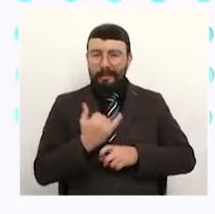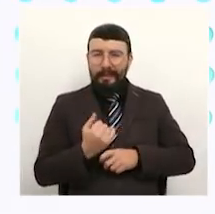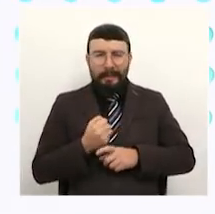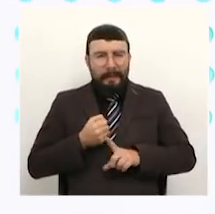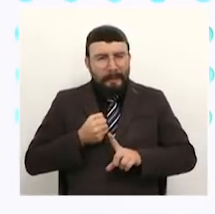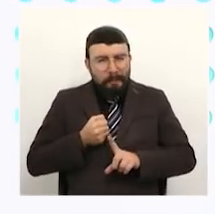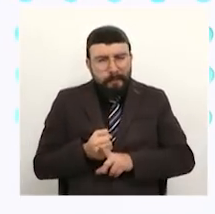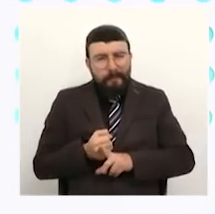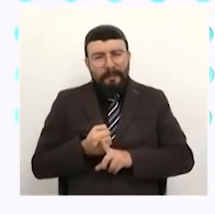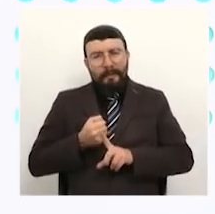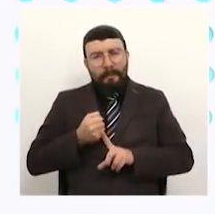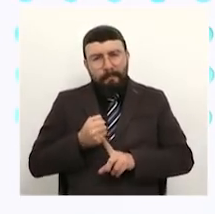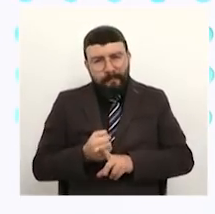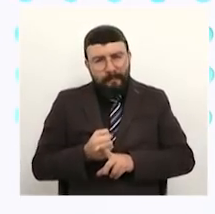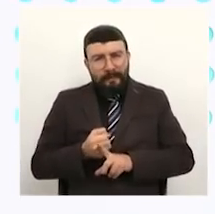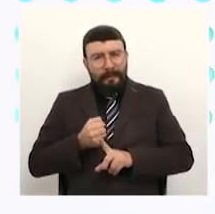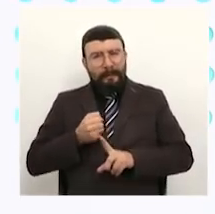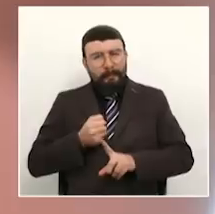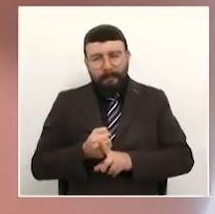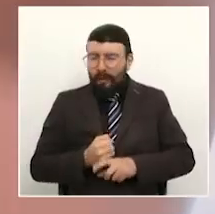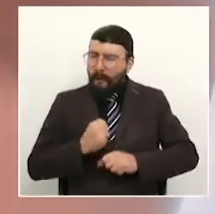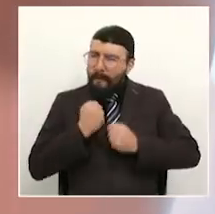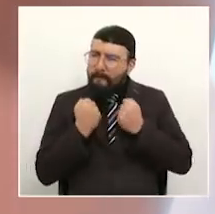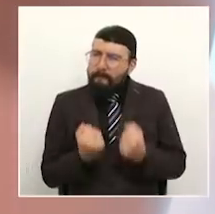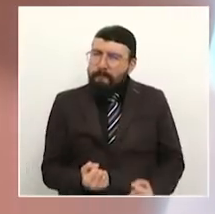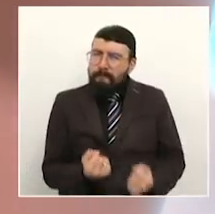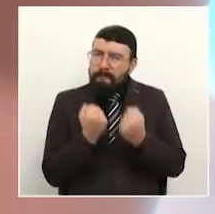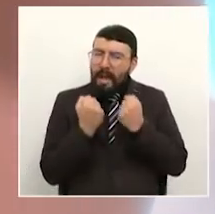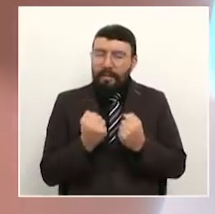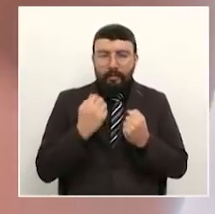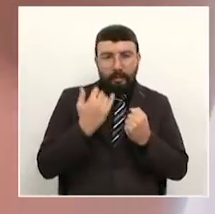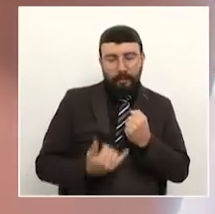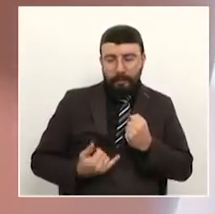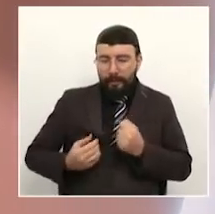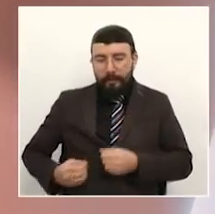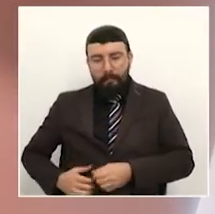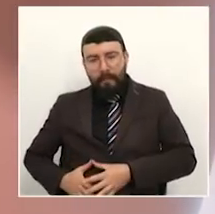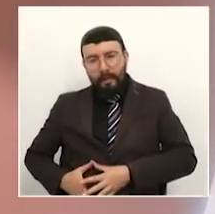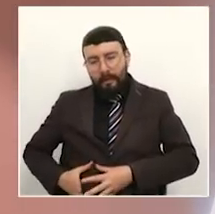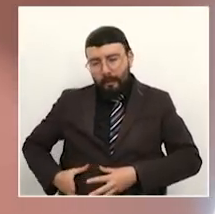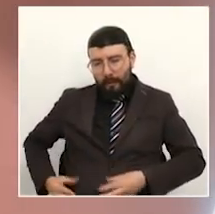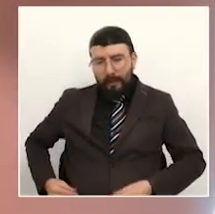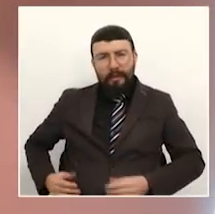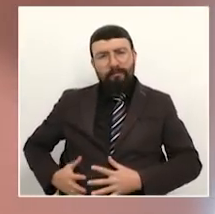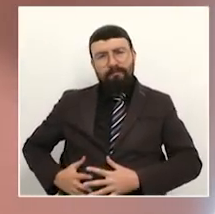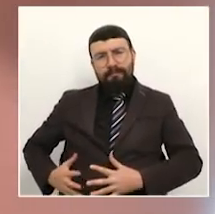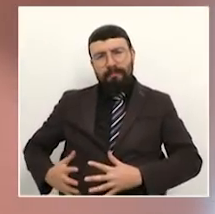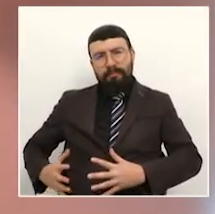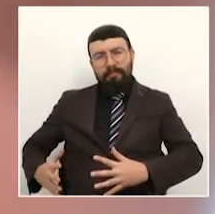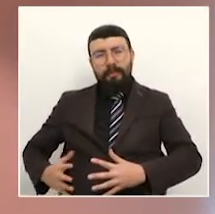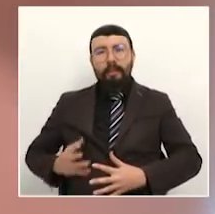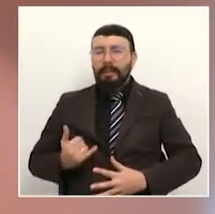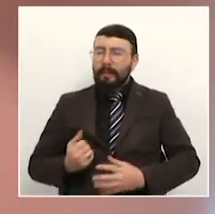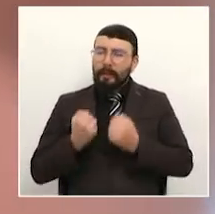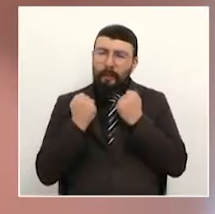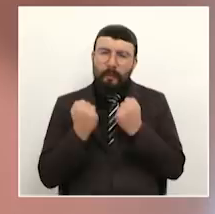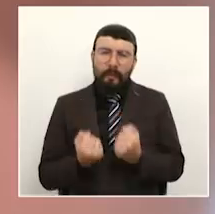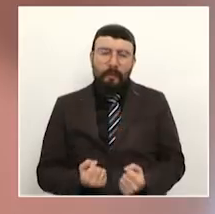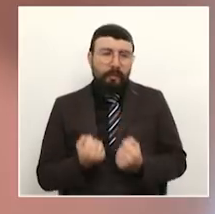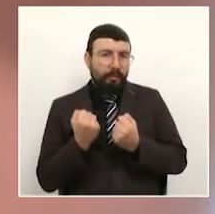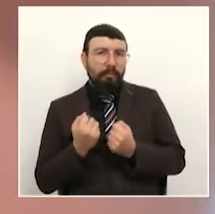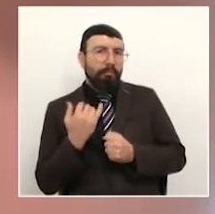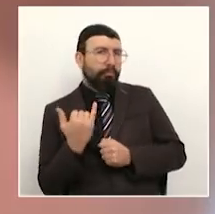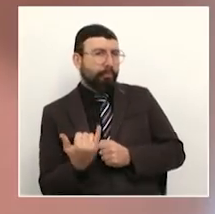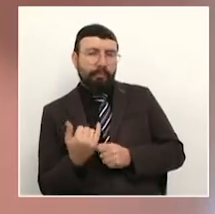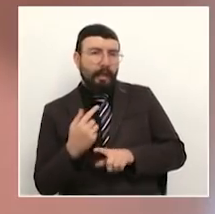que hay en unos vasos aquí detrás de esta zona y eso hace que el hígado terriblemente pero eso es una patología que es